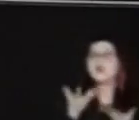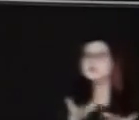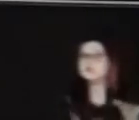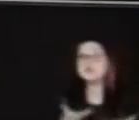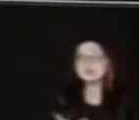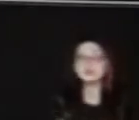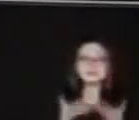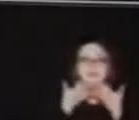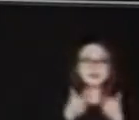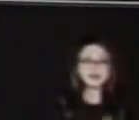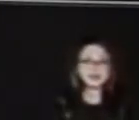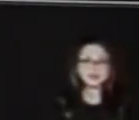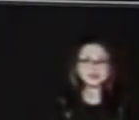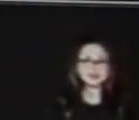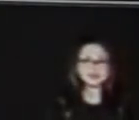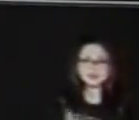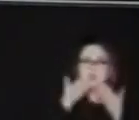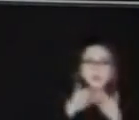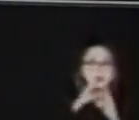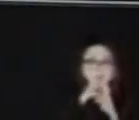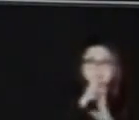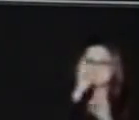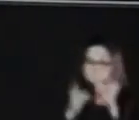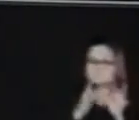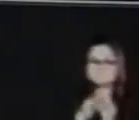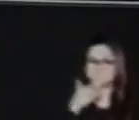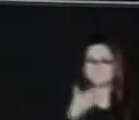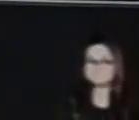ha dado buenos resultados.